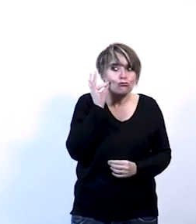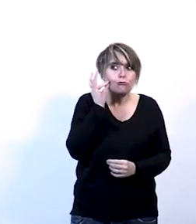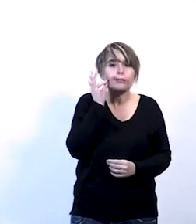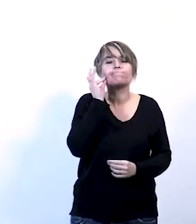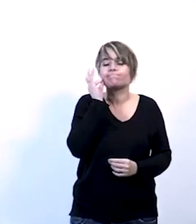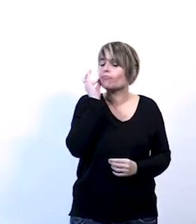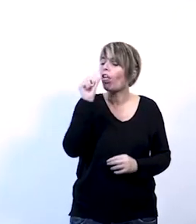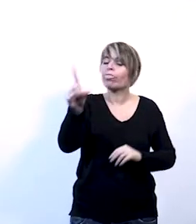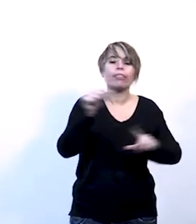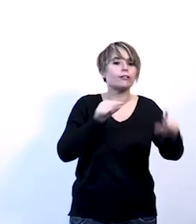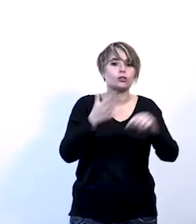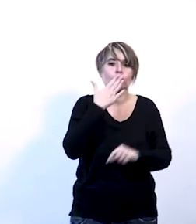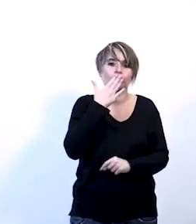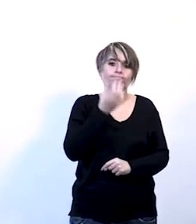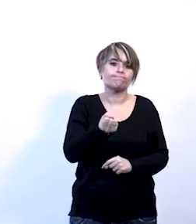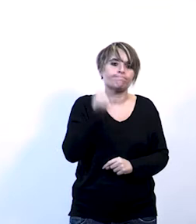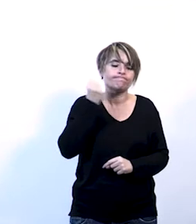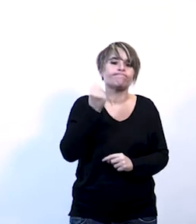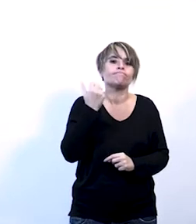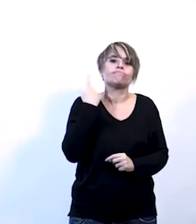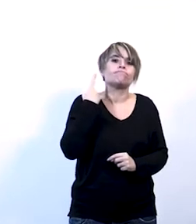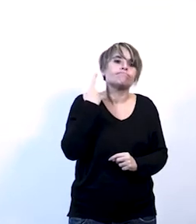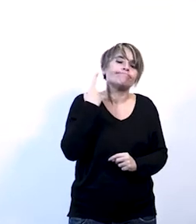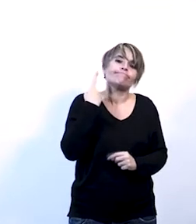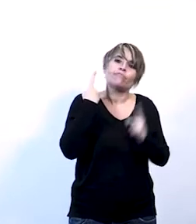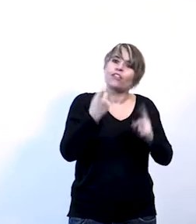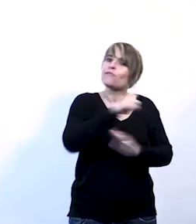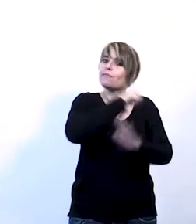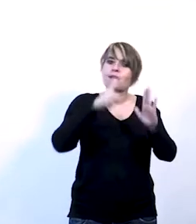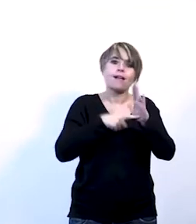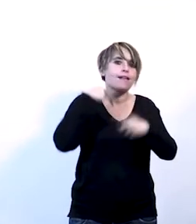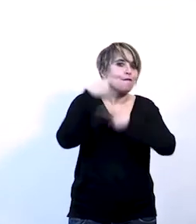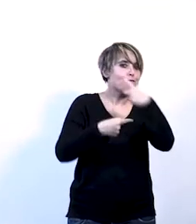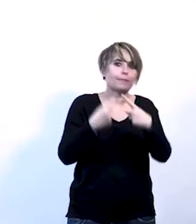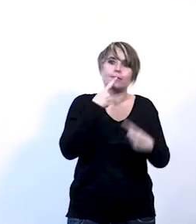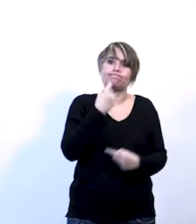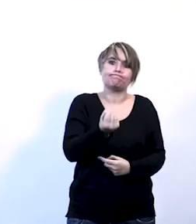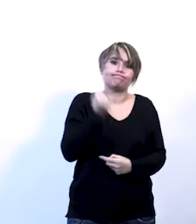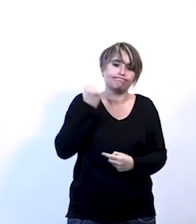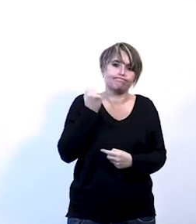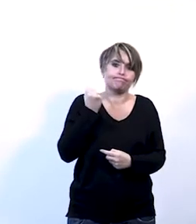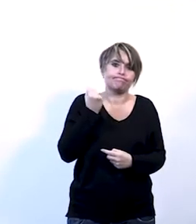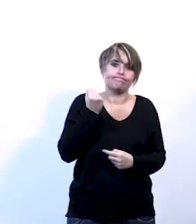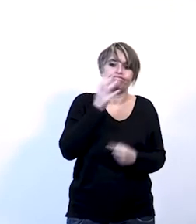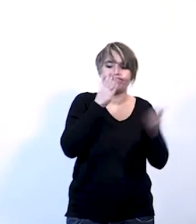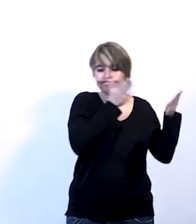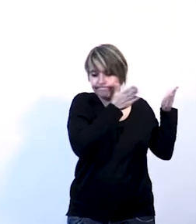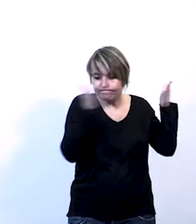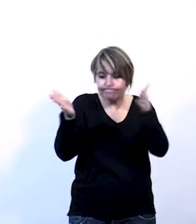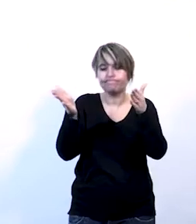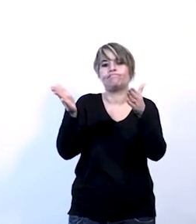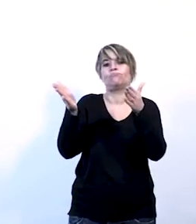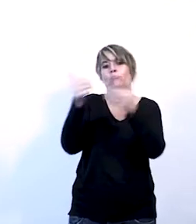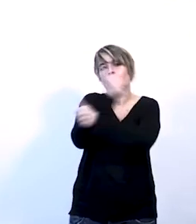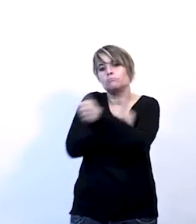decidimos no hablar de la necesidad de tener una ley de la familia mejor. Y abrimos la